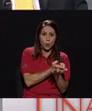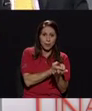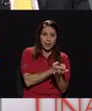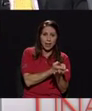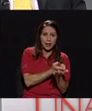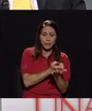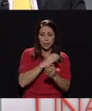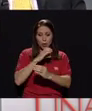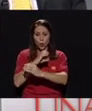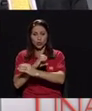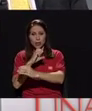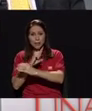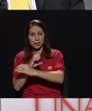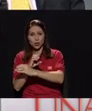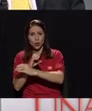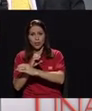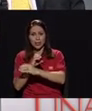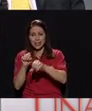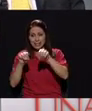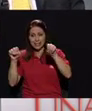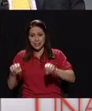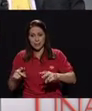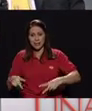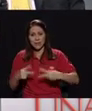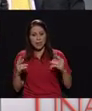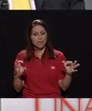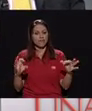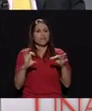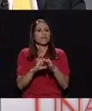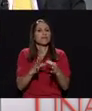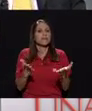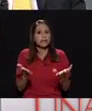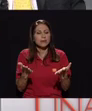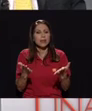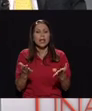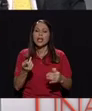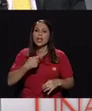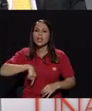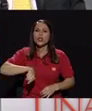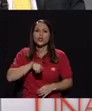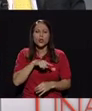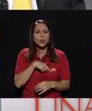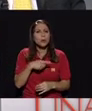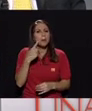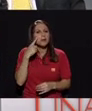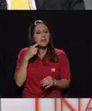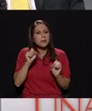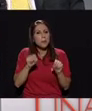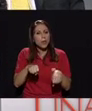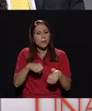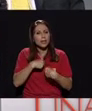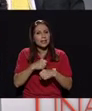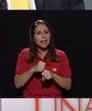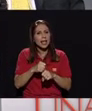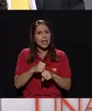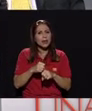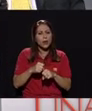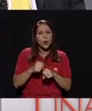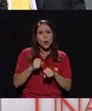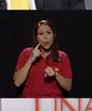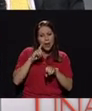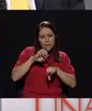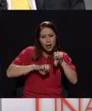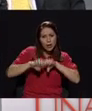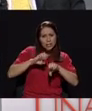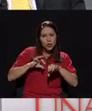con conservación de ecosistemas como este. Y vamos hacia ver si podemos hacer una valoración